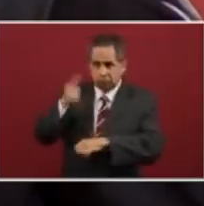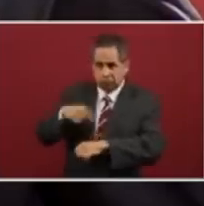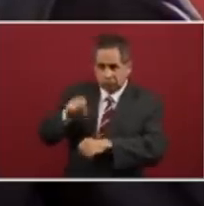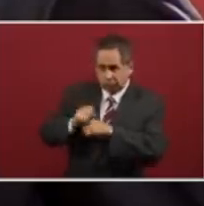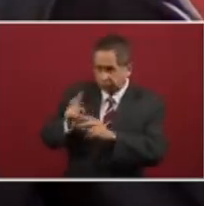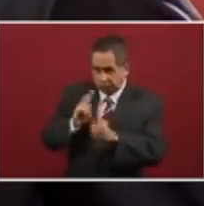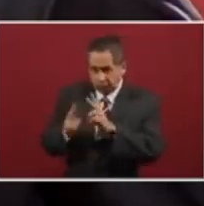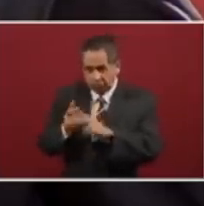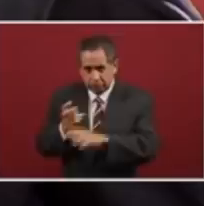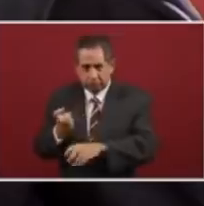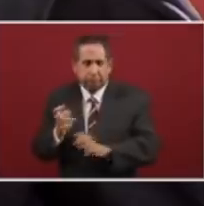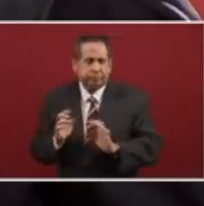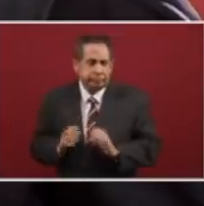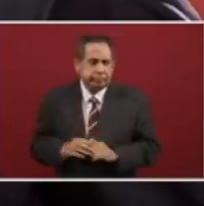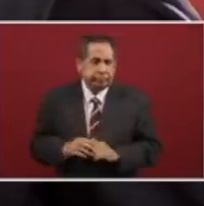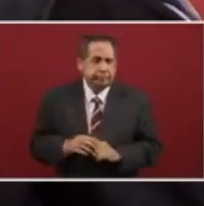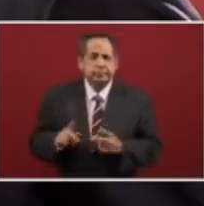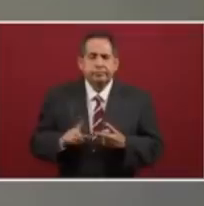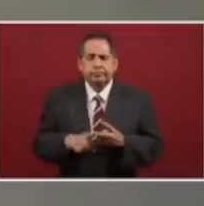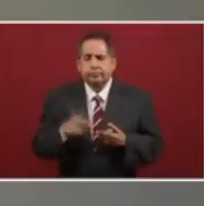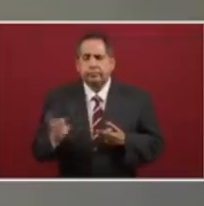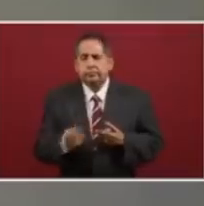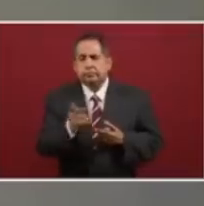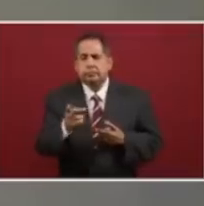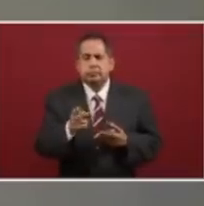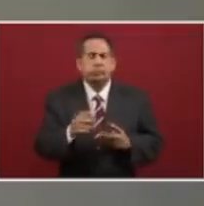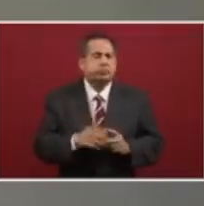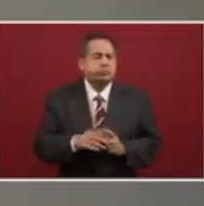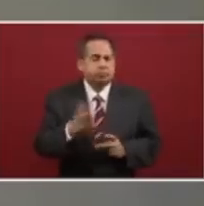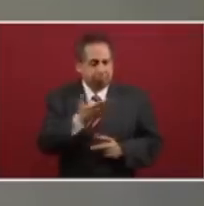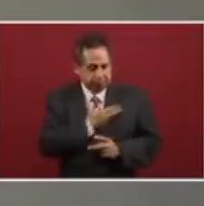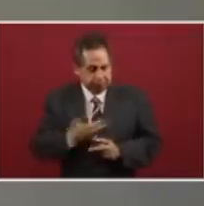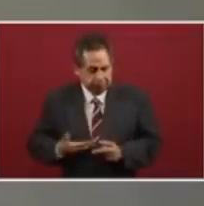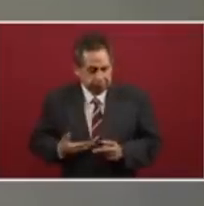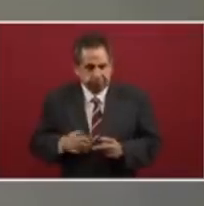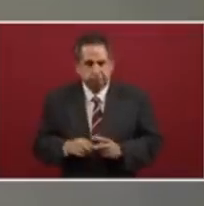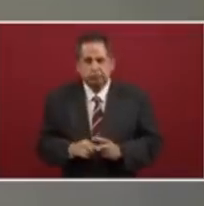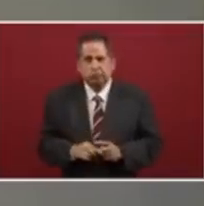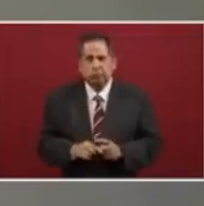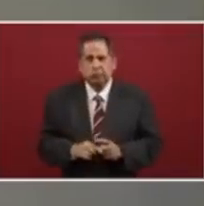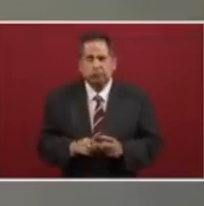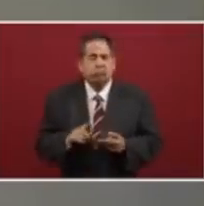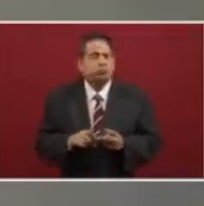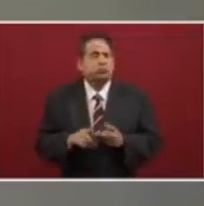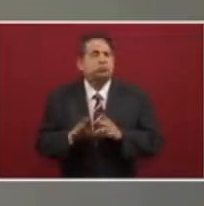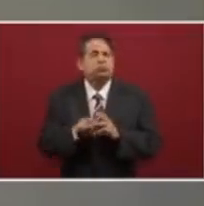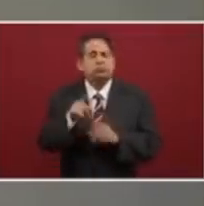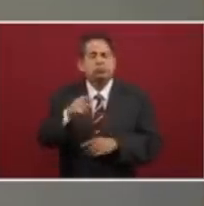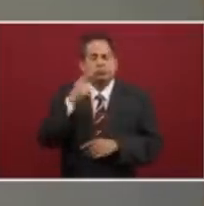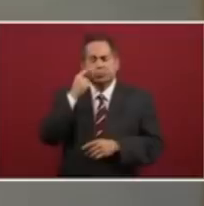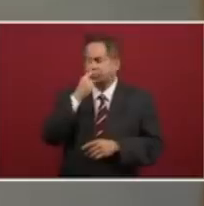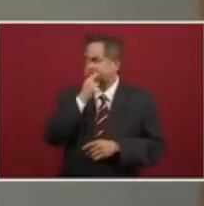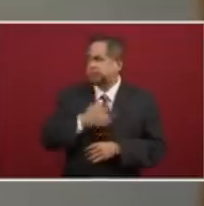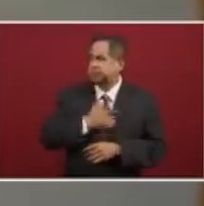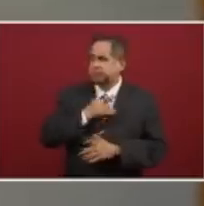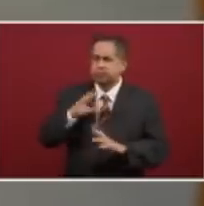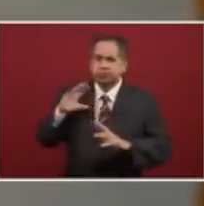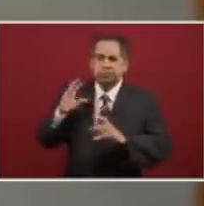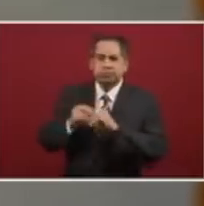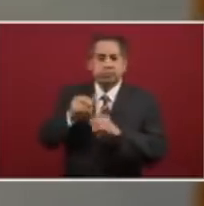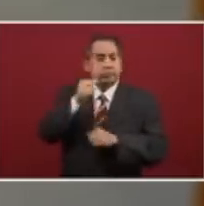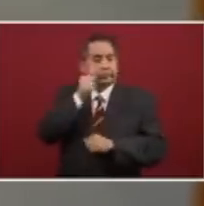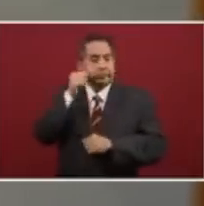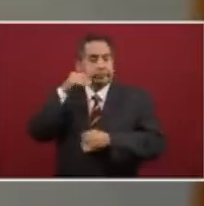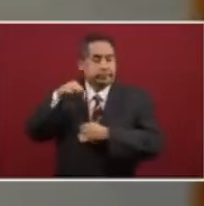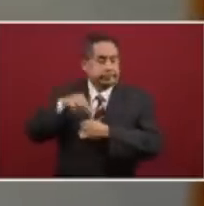pasada y bueno otra pregunta presidente cuál es el balance que hace de la jornada electoral de